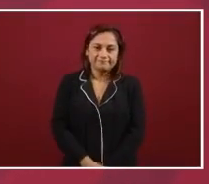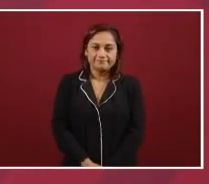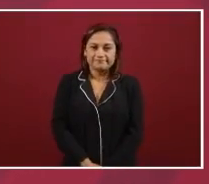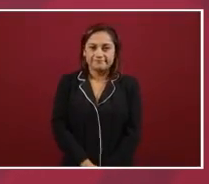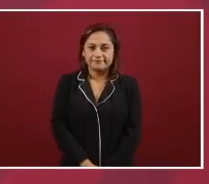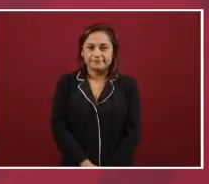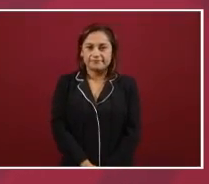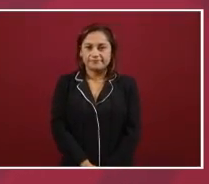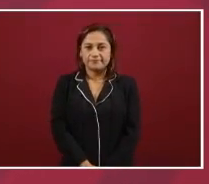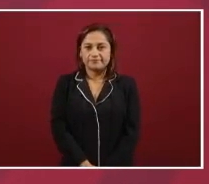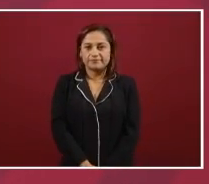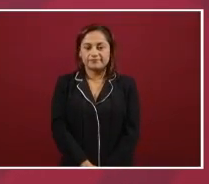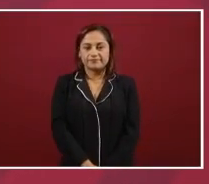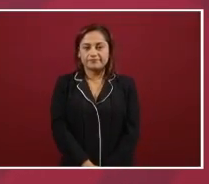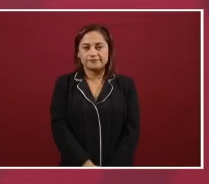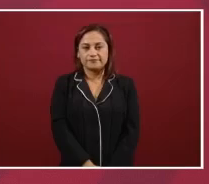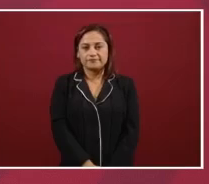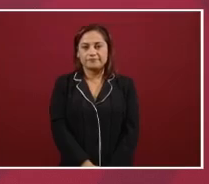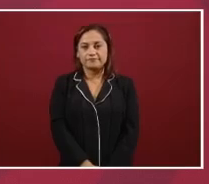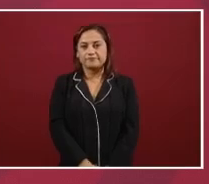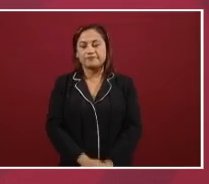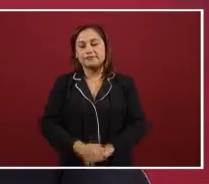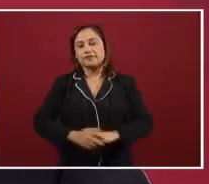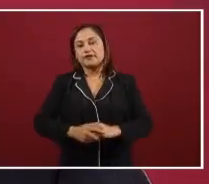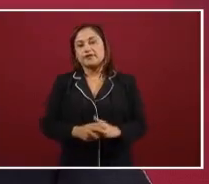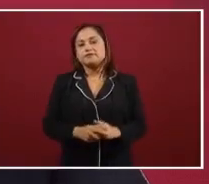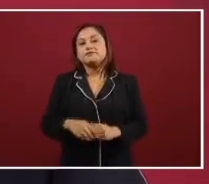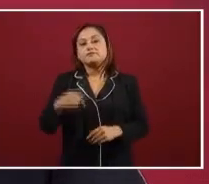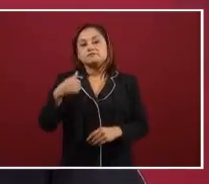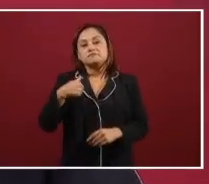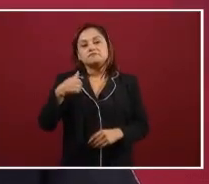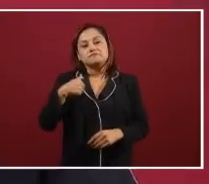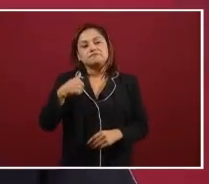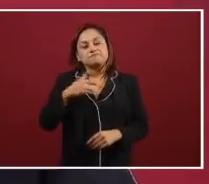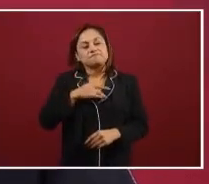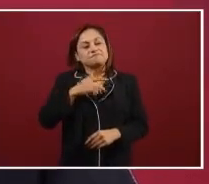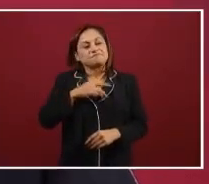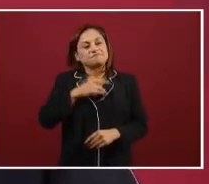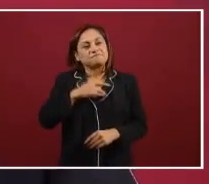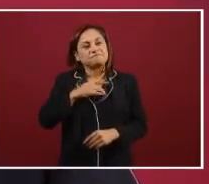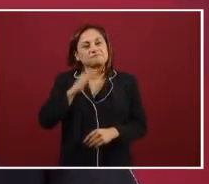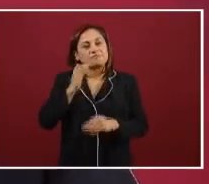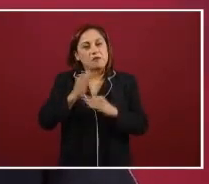Pero yo espero que todas estas decisiones que están tomando